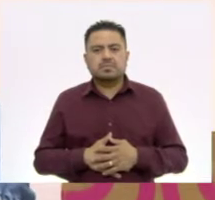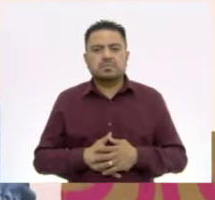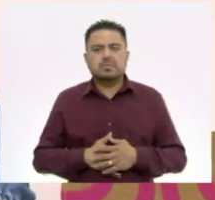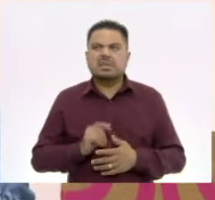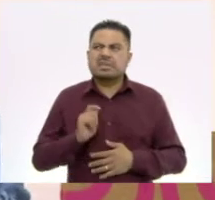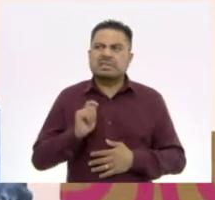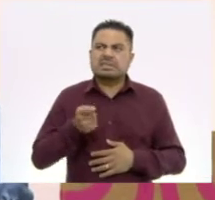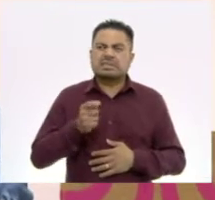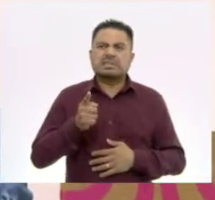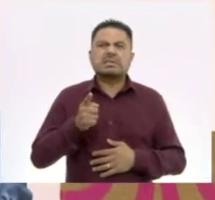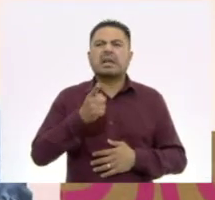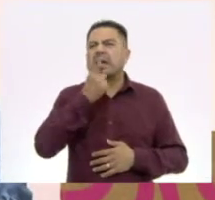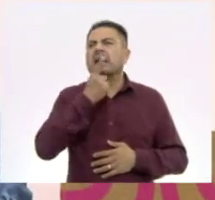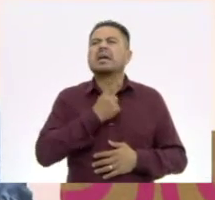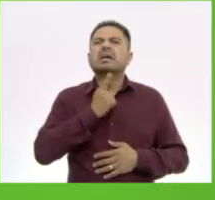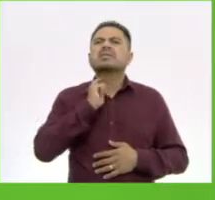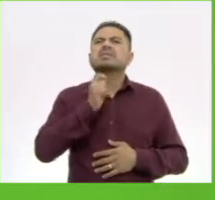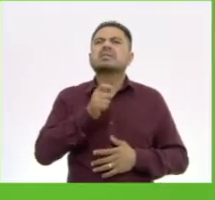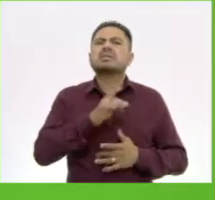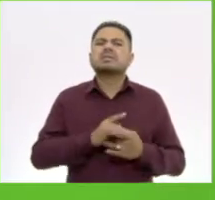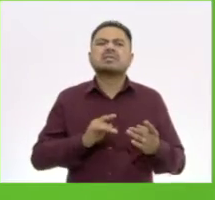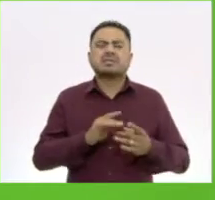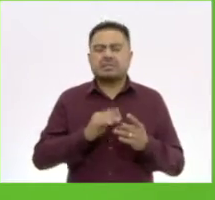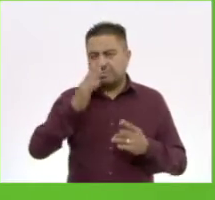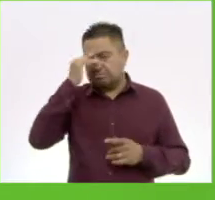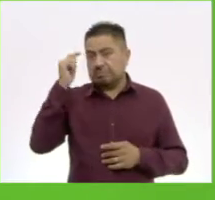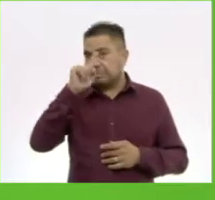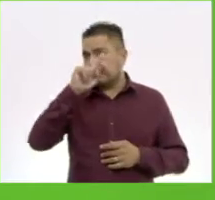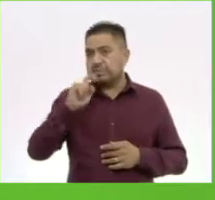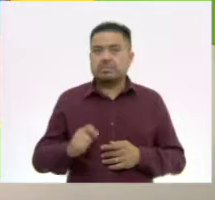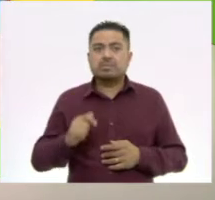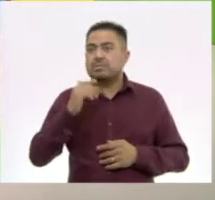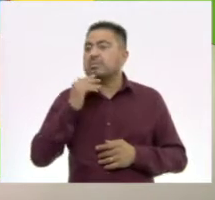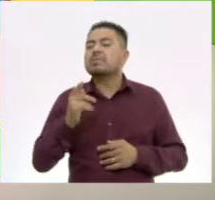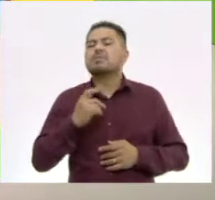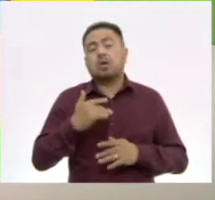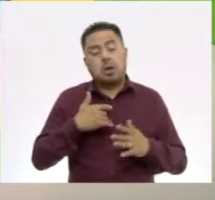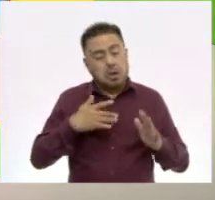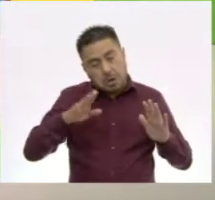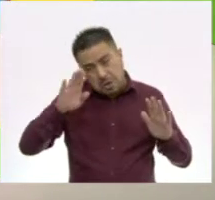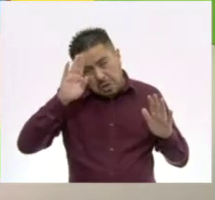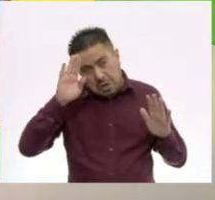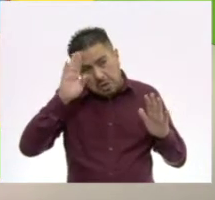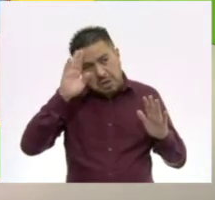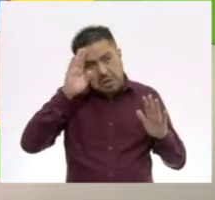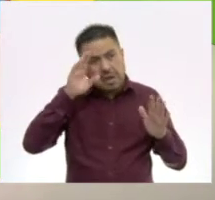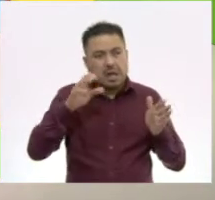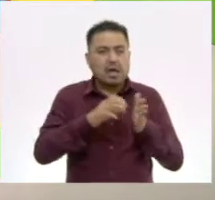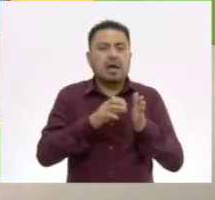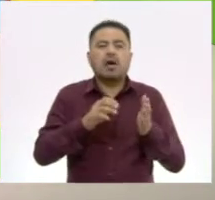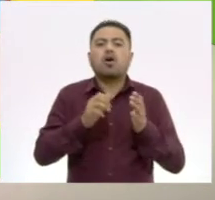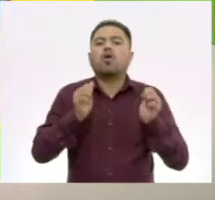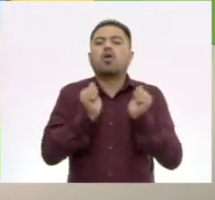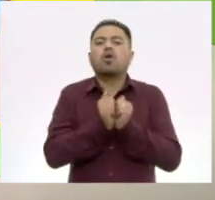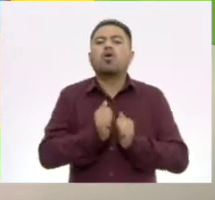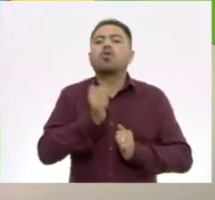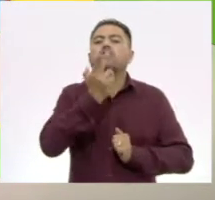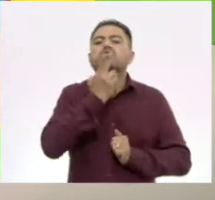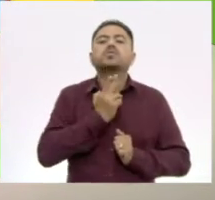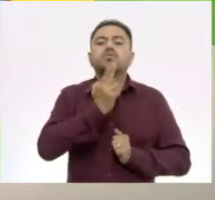a ver qué están diciendo no sé bien yo digo que es una cajita con dulces